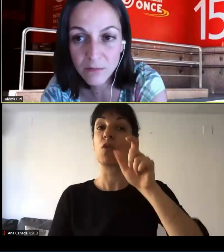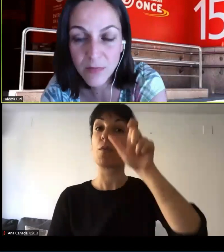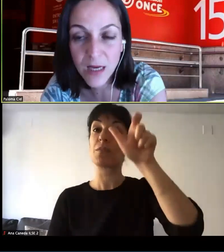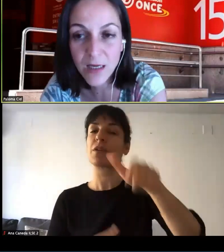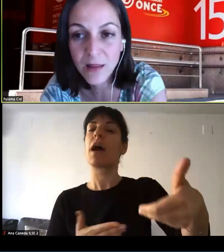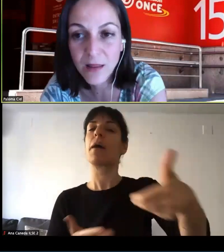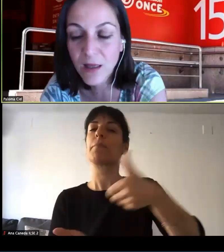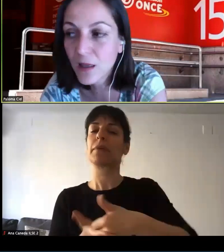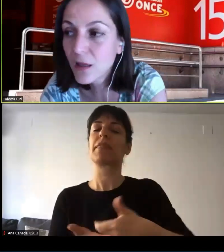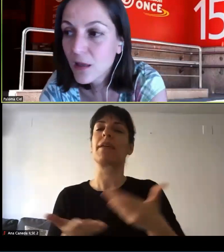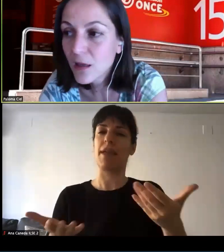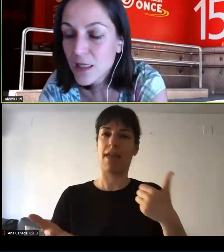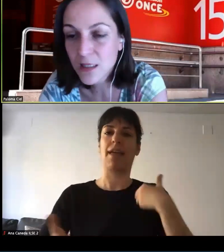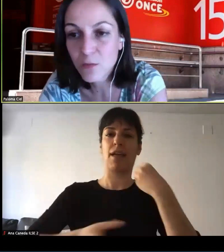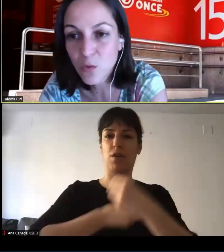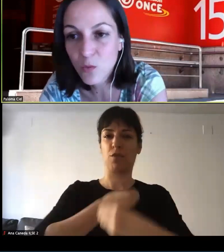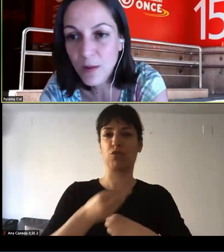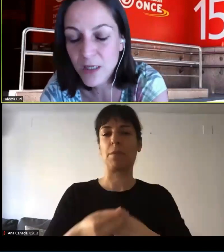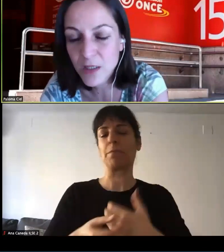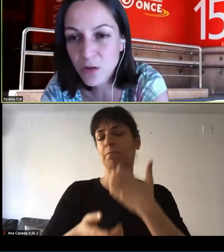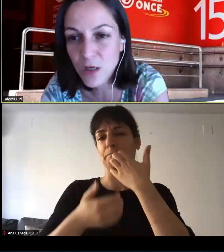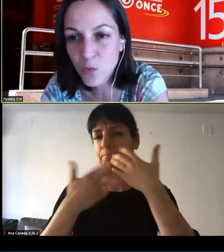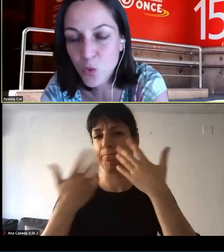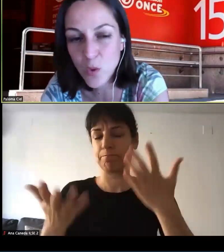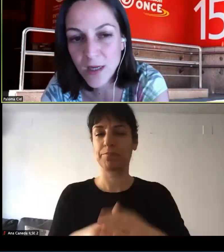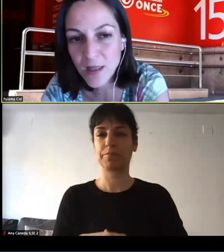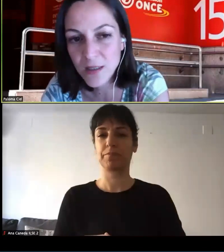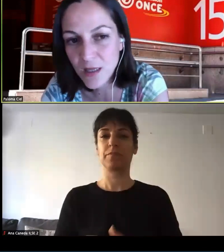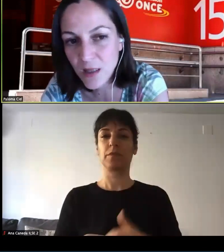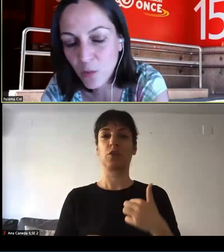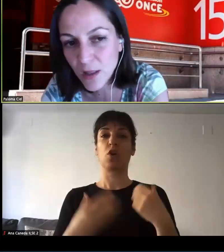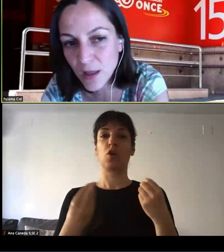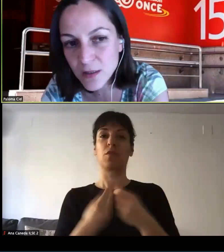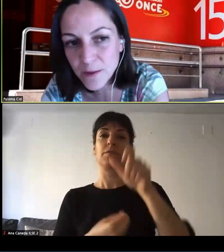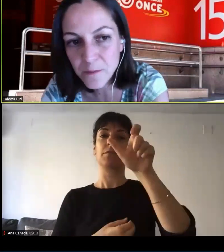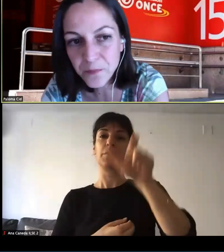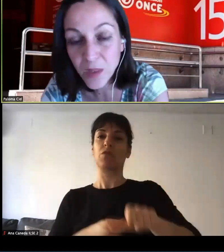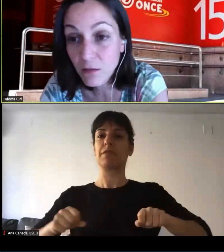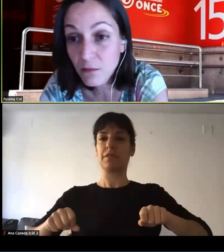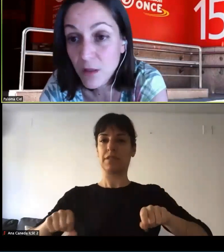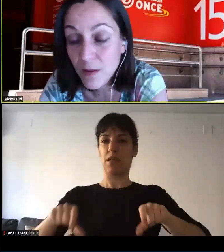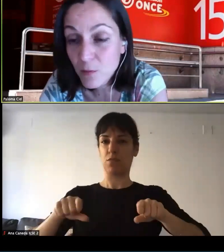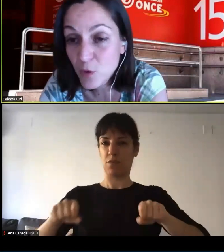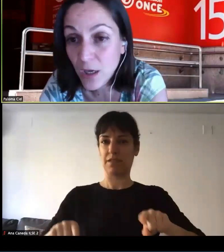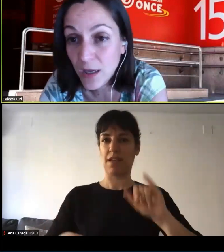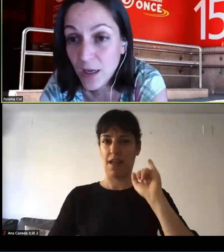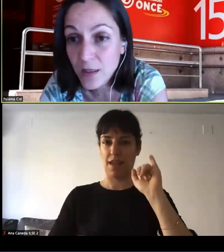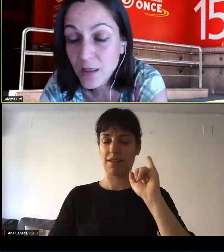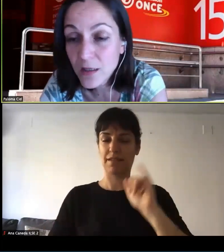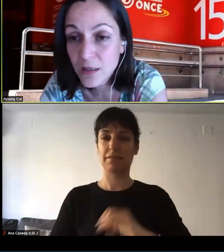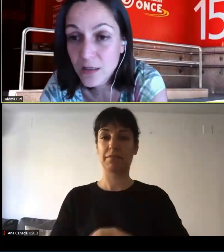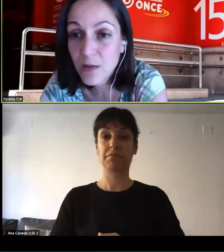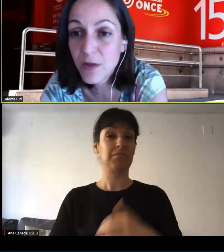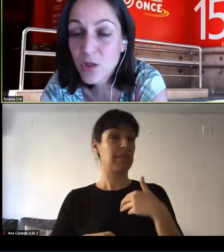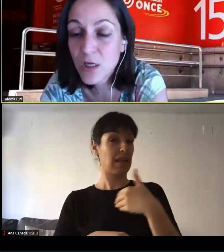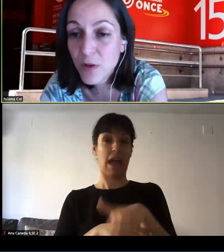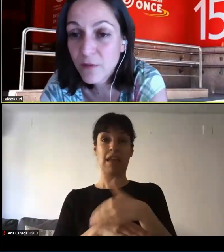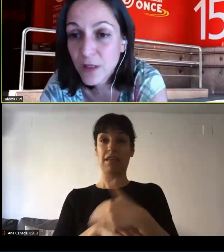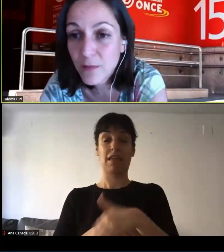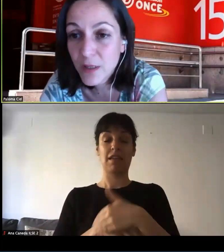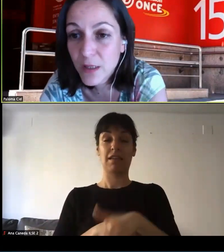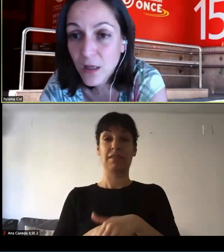Imaginad que estamos con una persona usuaria de silla de ruedas y vamos por la calle y esa persona